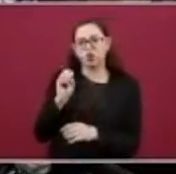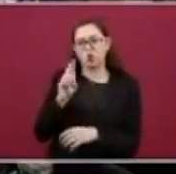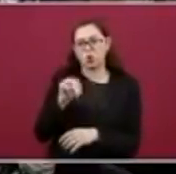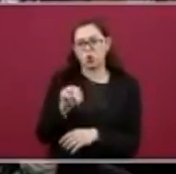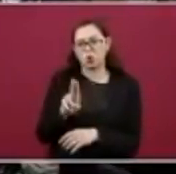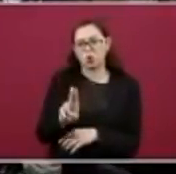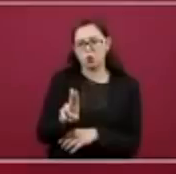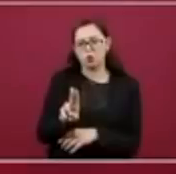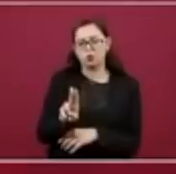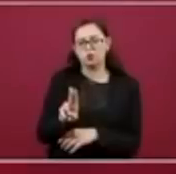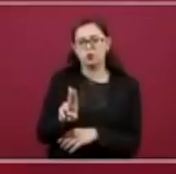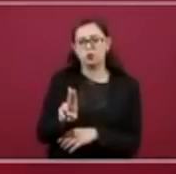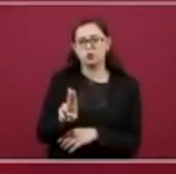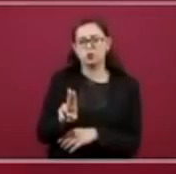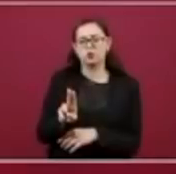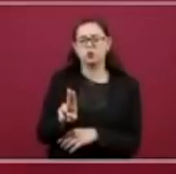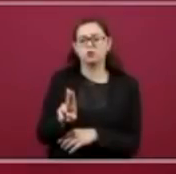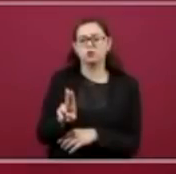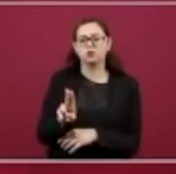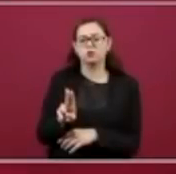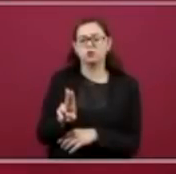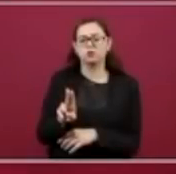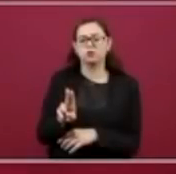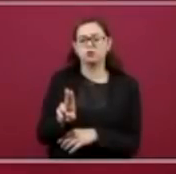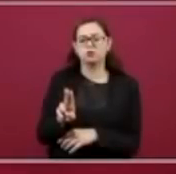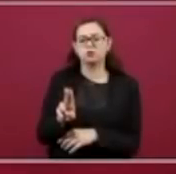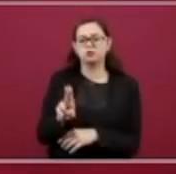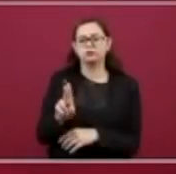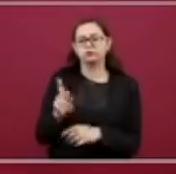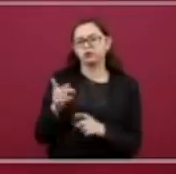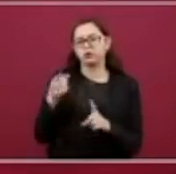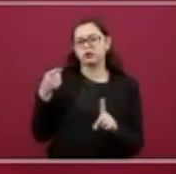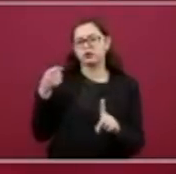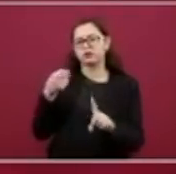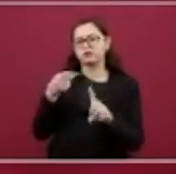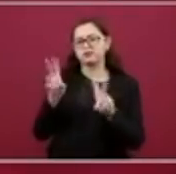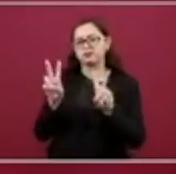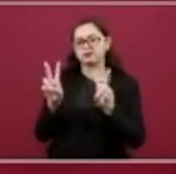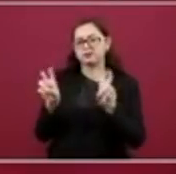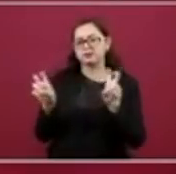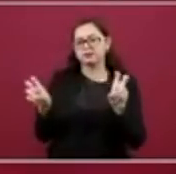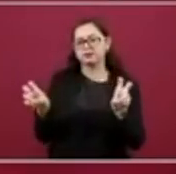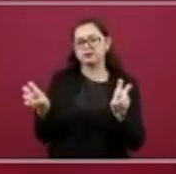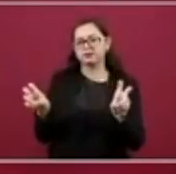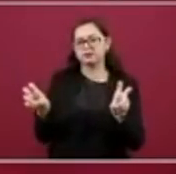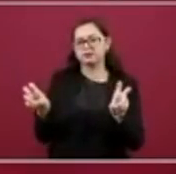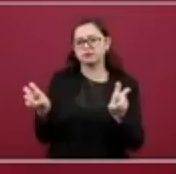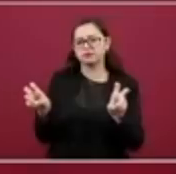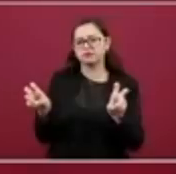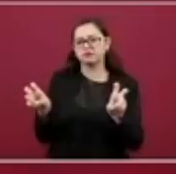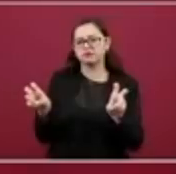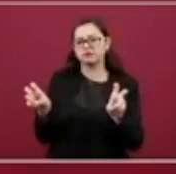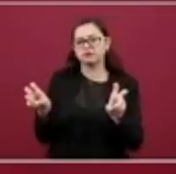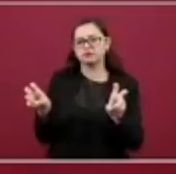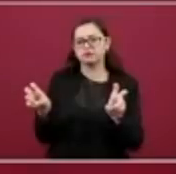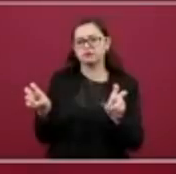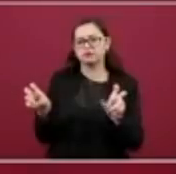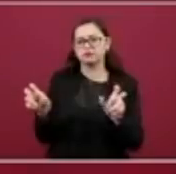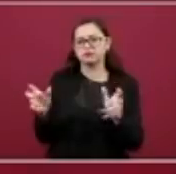se apruebe la planta termoeléctrica, se garantice a los pobladores de Morelos que no se contaminará. Se